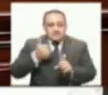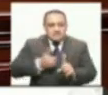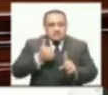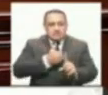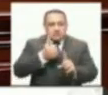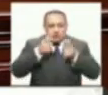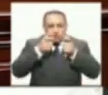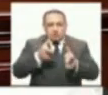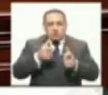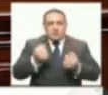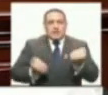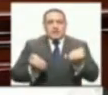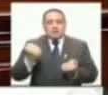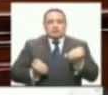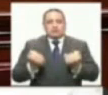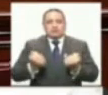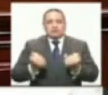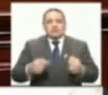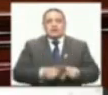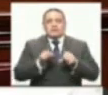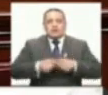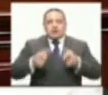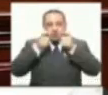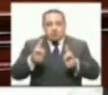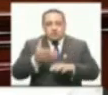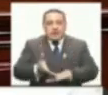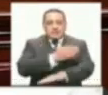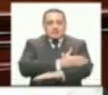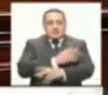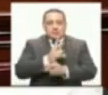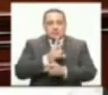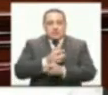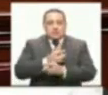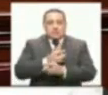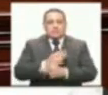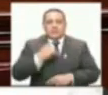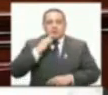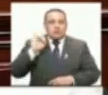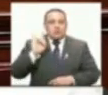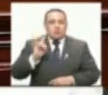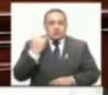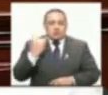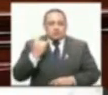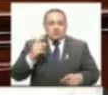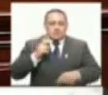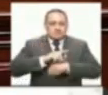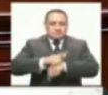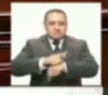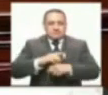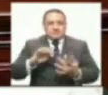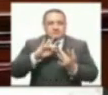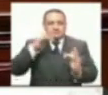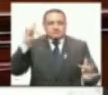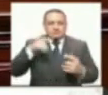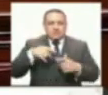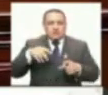y supervisión vehicular mediante control preventivo. Uso inmediato de la red dorsal, la red nacional